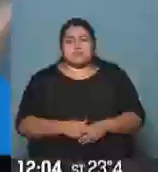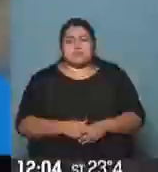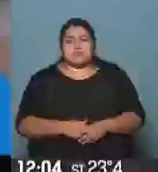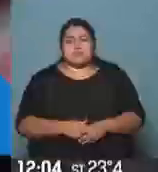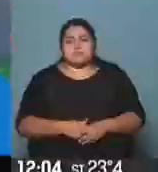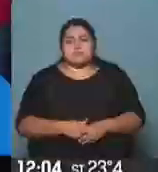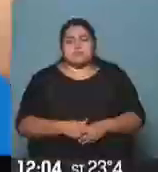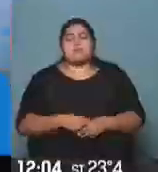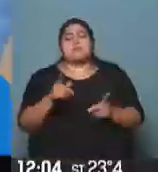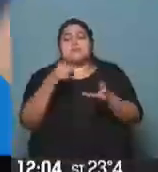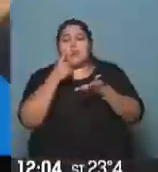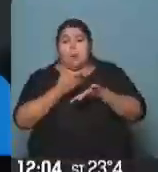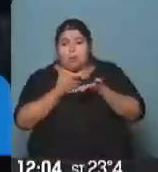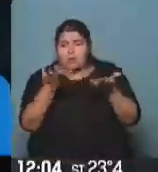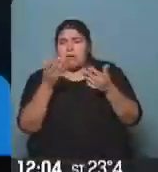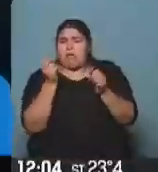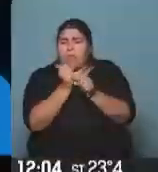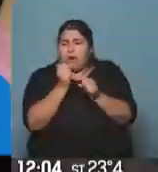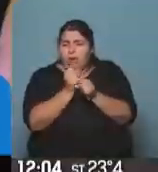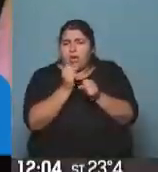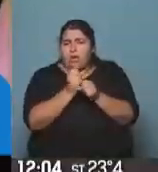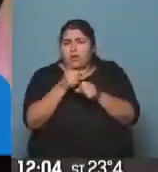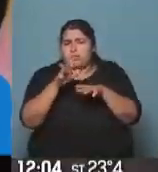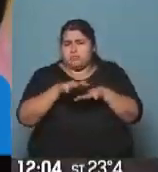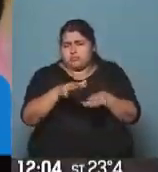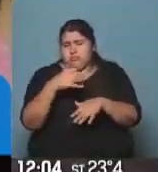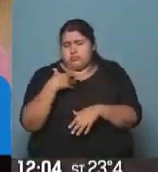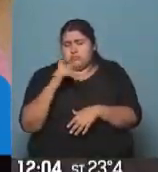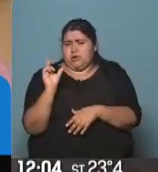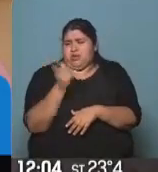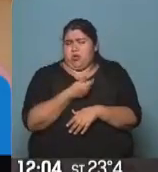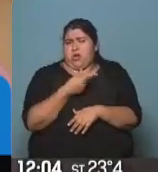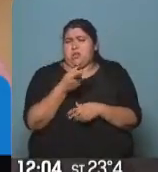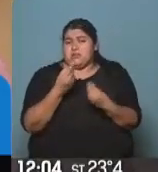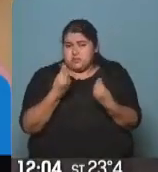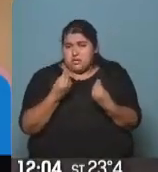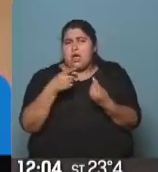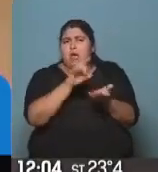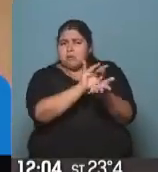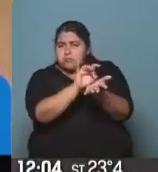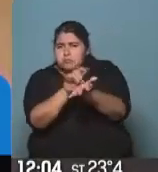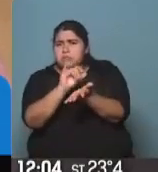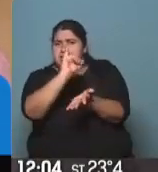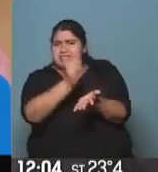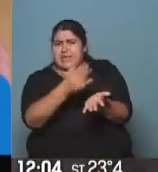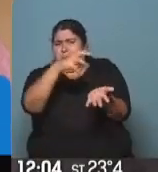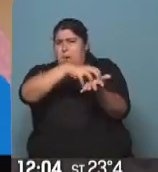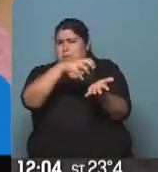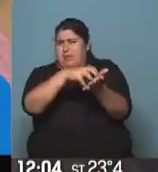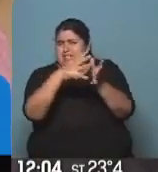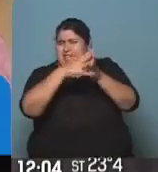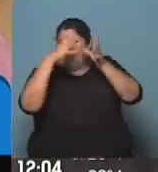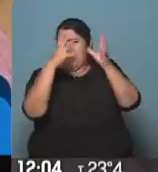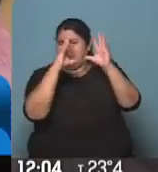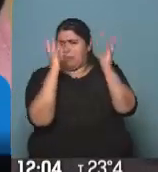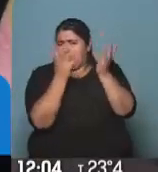Acompañando el reclamo de estos trabajadores, que es paradigmático, porque si se permite que pasen despidos en una empresa multinacional como Coca-Cola, ¿qué